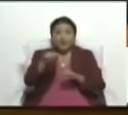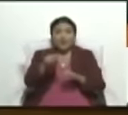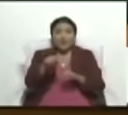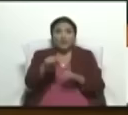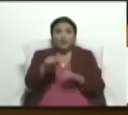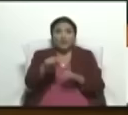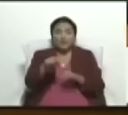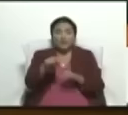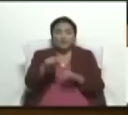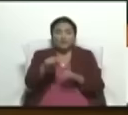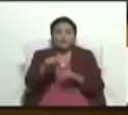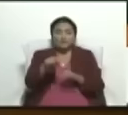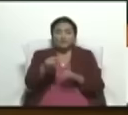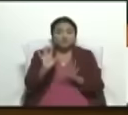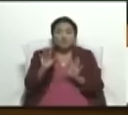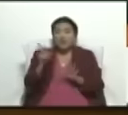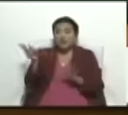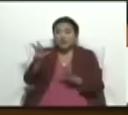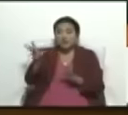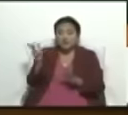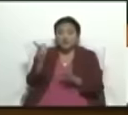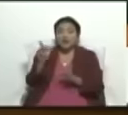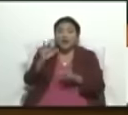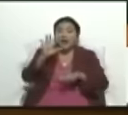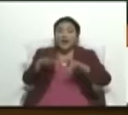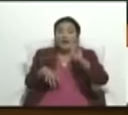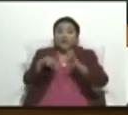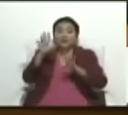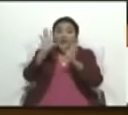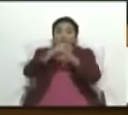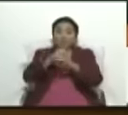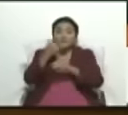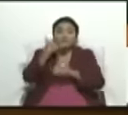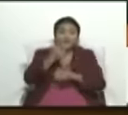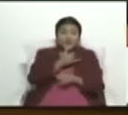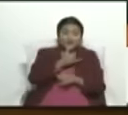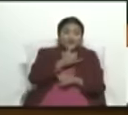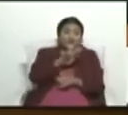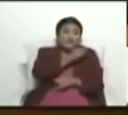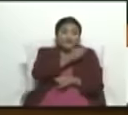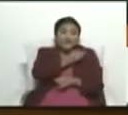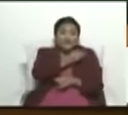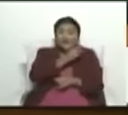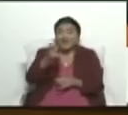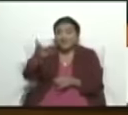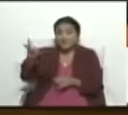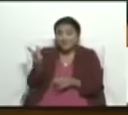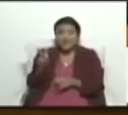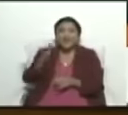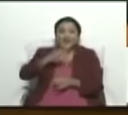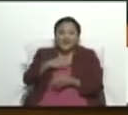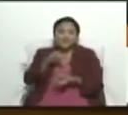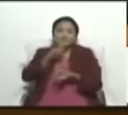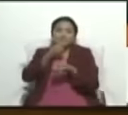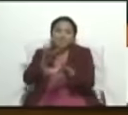que esperar el otro día. A la medianoche me llaman y me dicen que ellos querían hablar en base a lo que